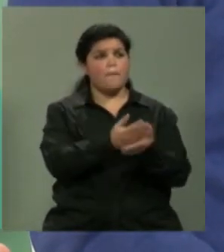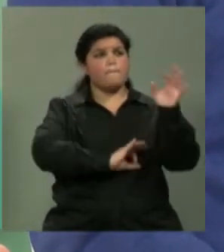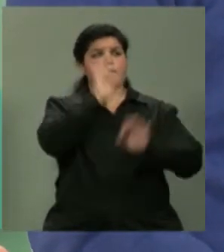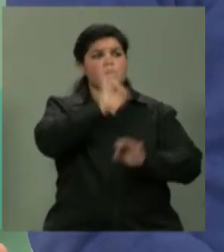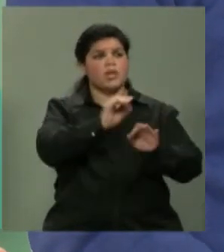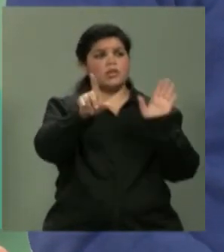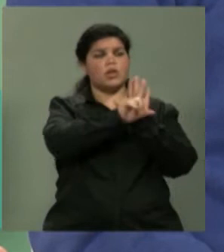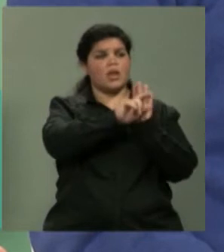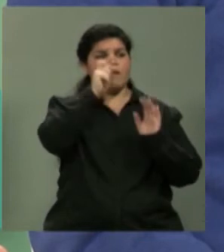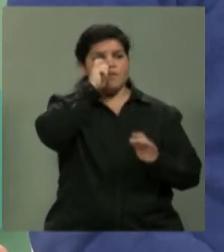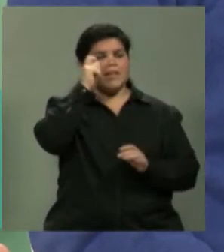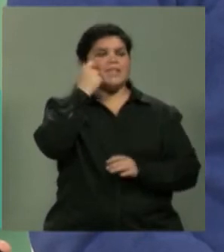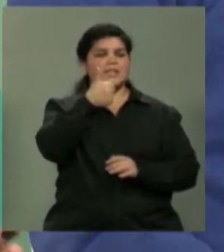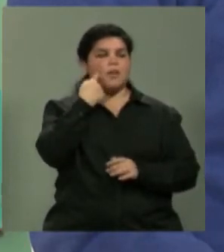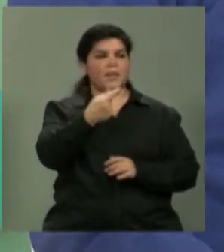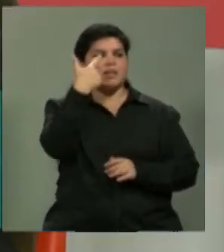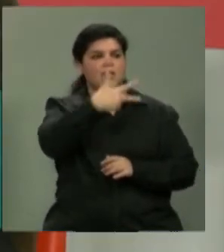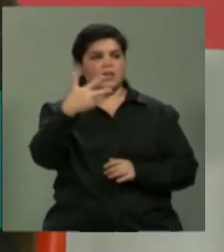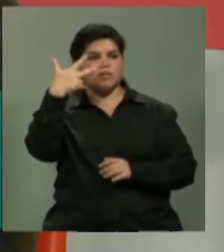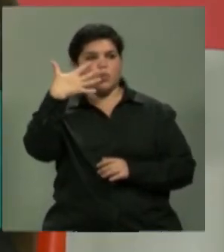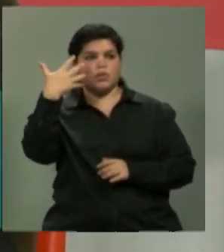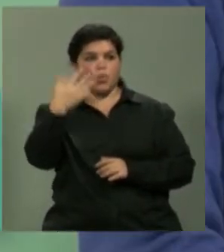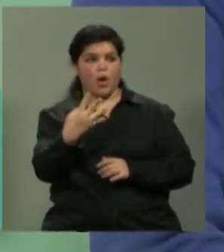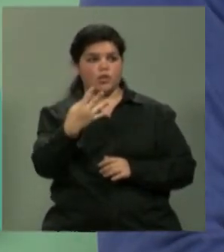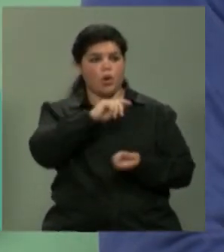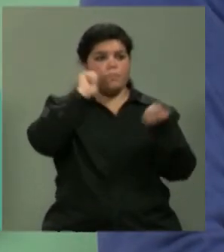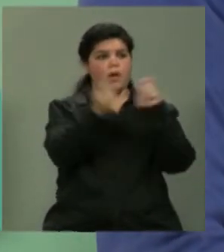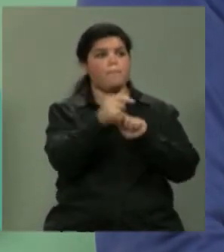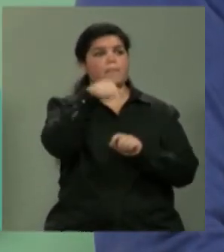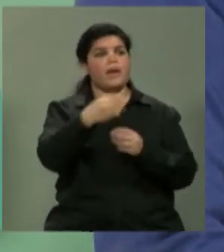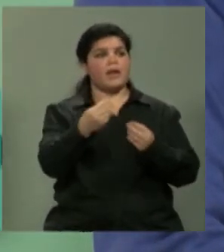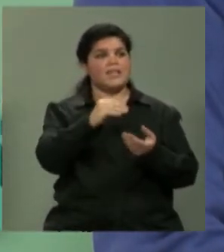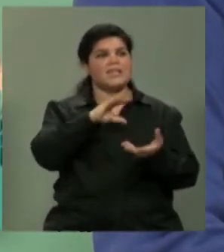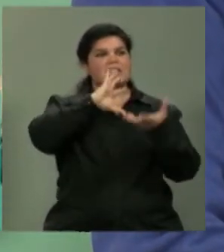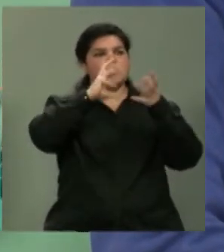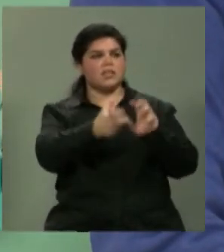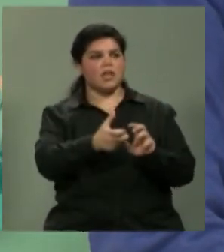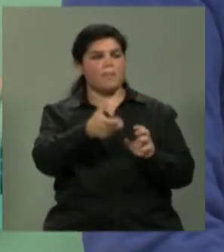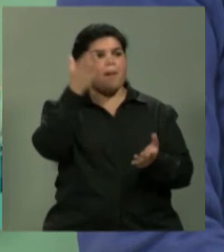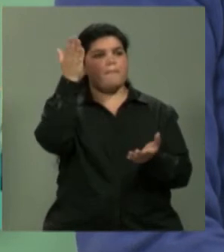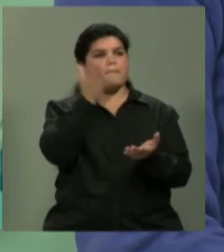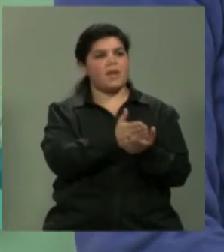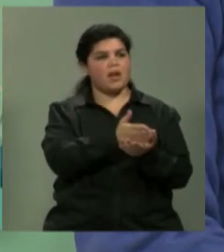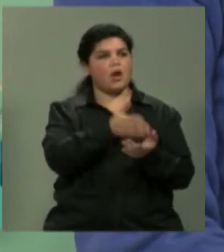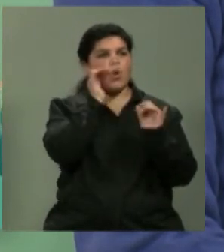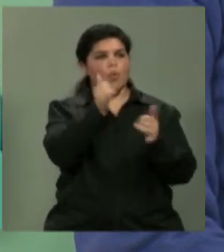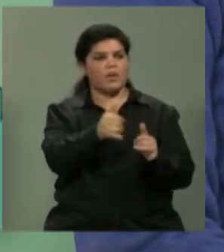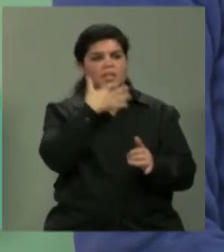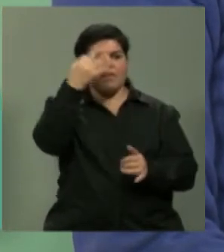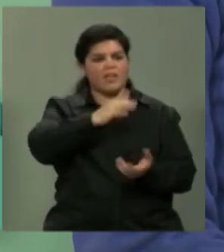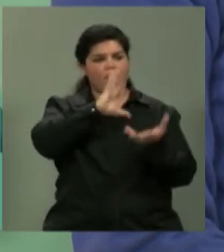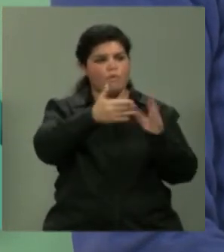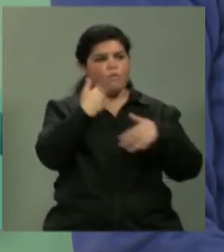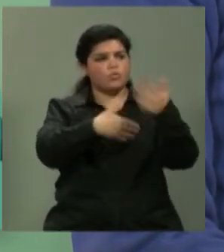modificar la ley 6.354 para que el sistema penal juvenil de verdad funcione en la provincia de Mendoza, que